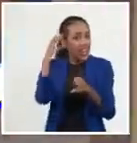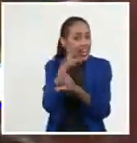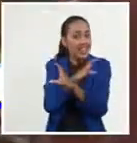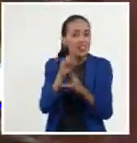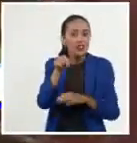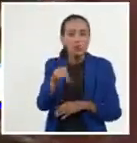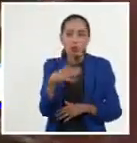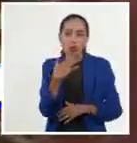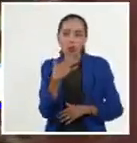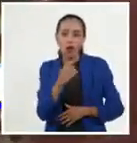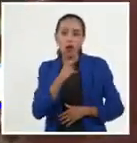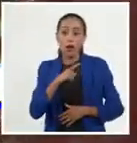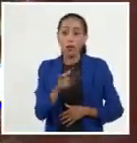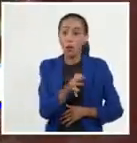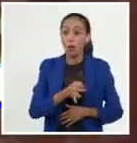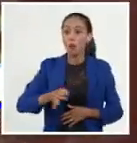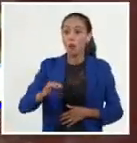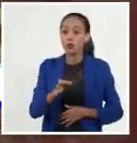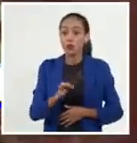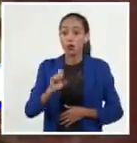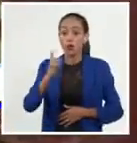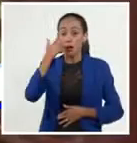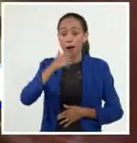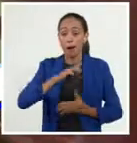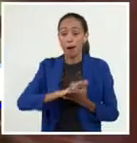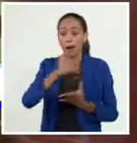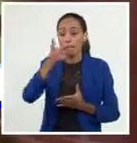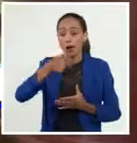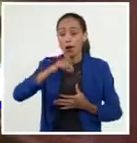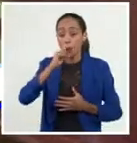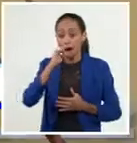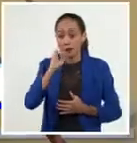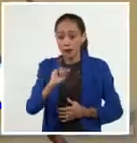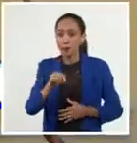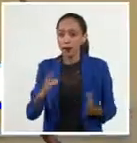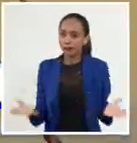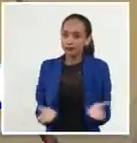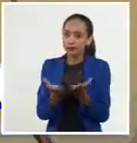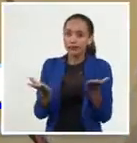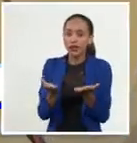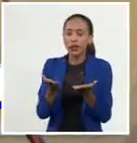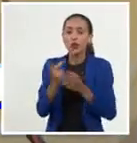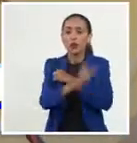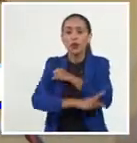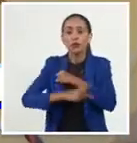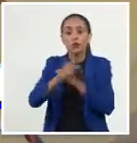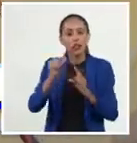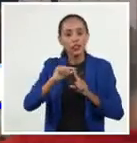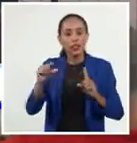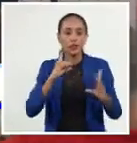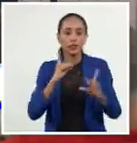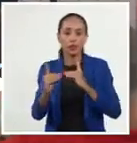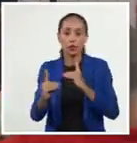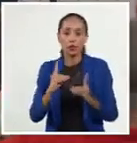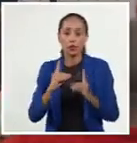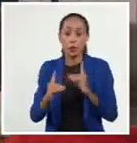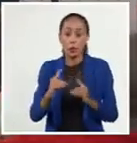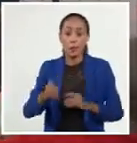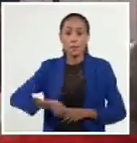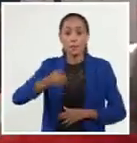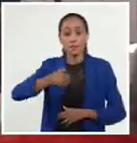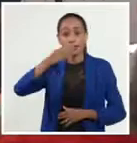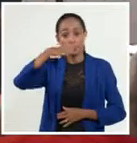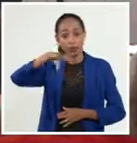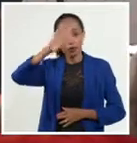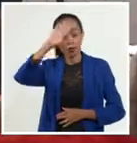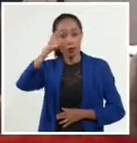buenos ejemplos tiene el municipio de Camajuaní en un ámbito esencial para el desarrollo del país? Sobre esos temas dialogó el primer secretario del Comité Central del